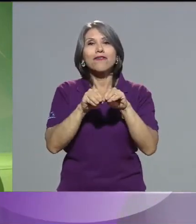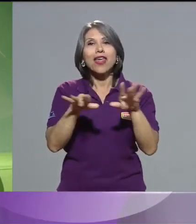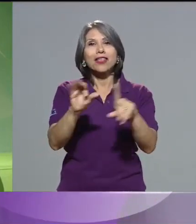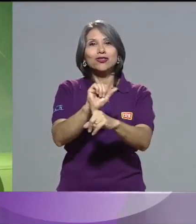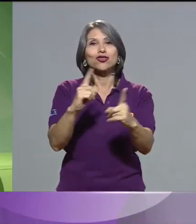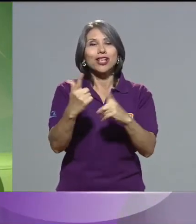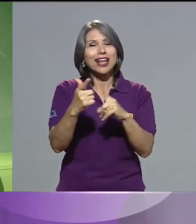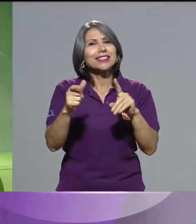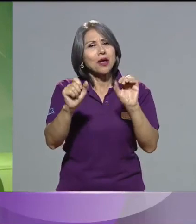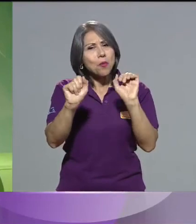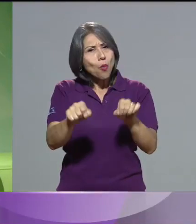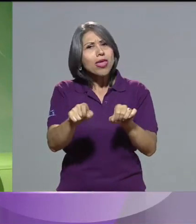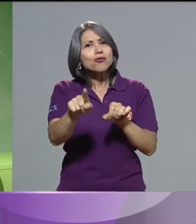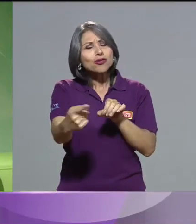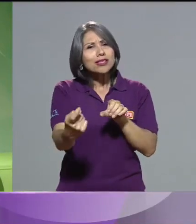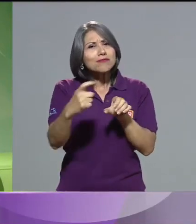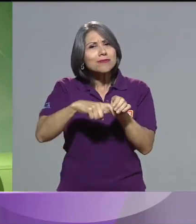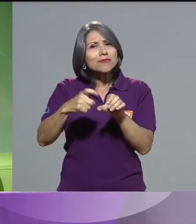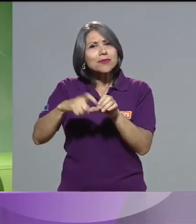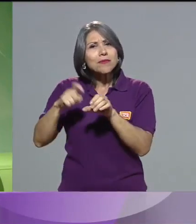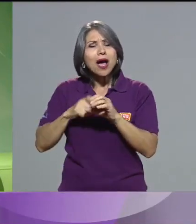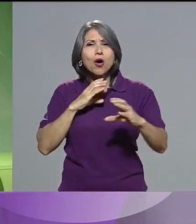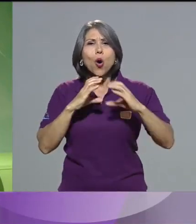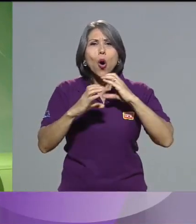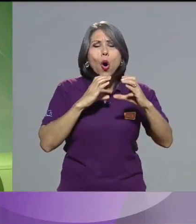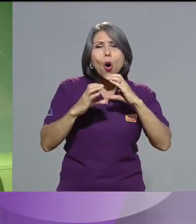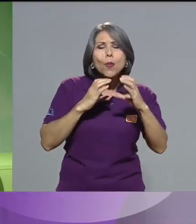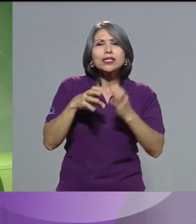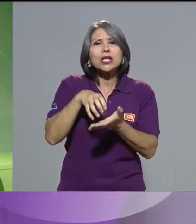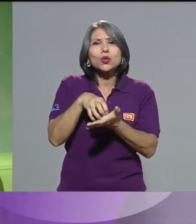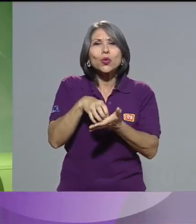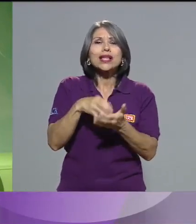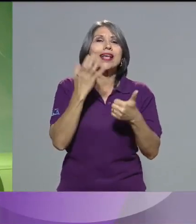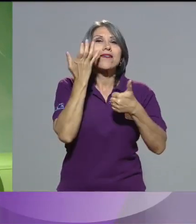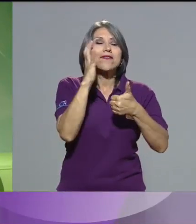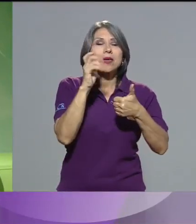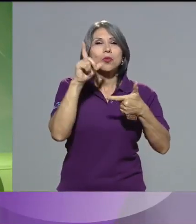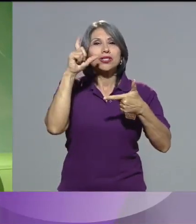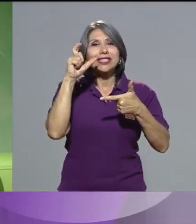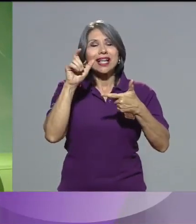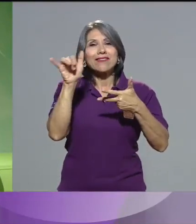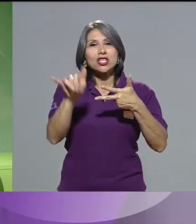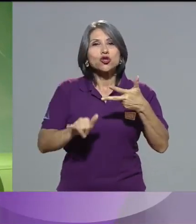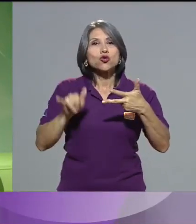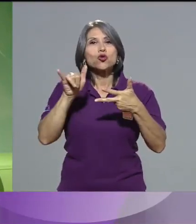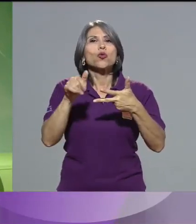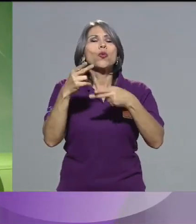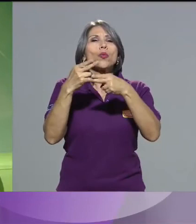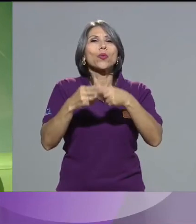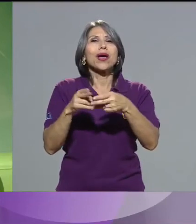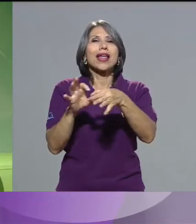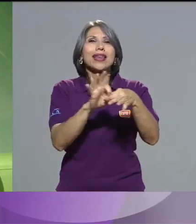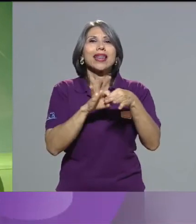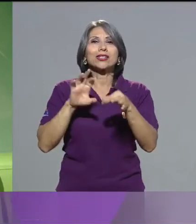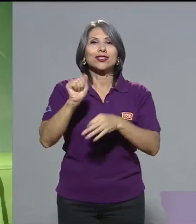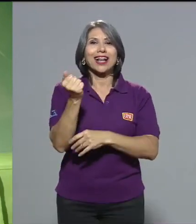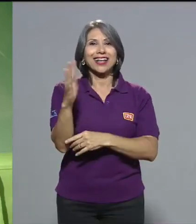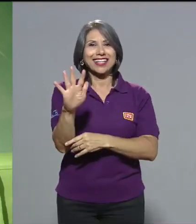también conversar sobre este tema y evacuar las dudas que tengamos. Facebook, Instagram y YouTube, usted nos encuentra como Nexos